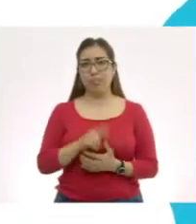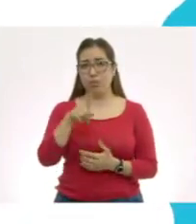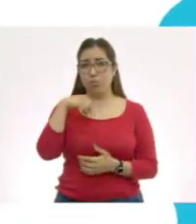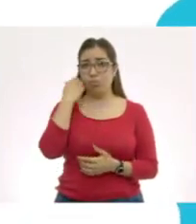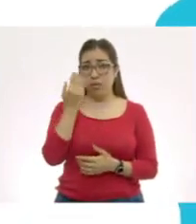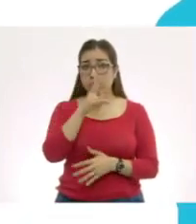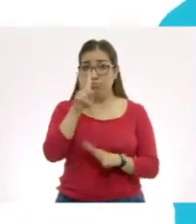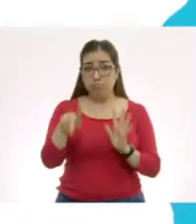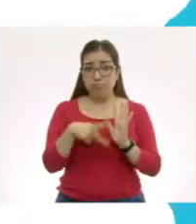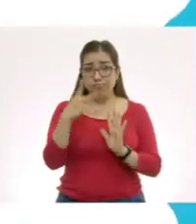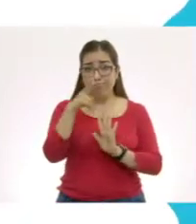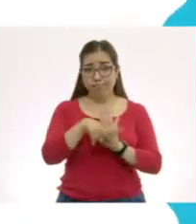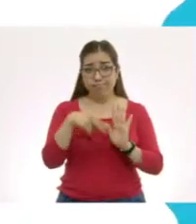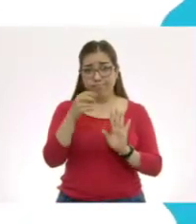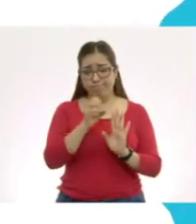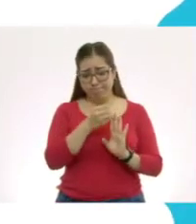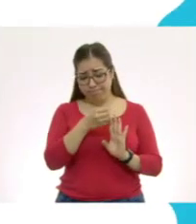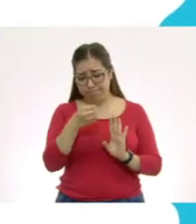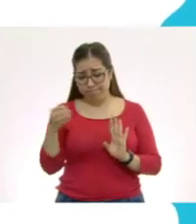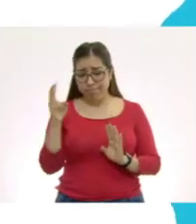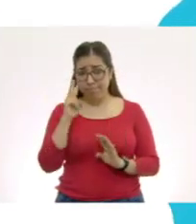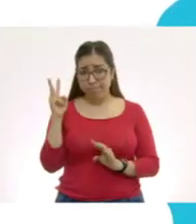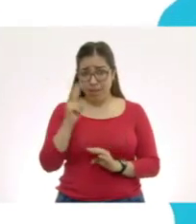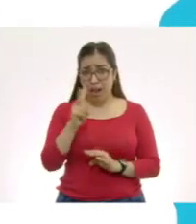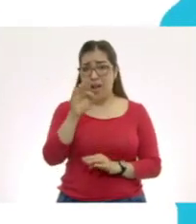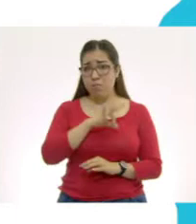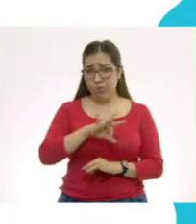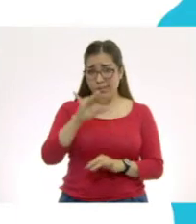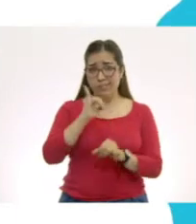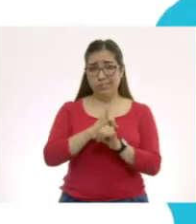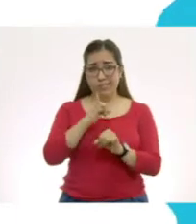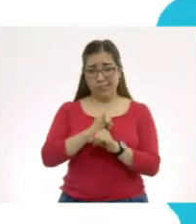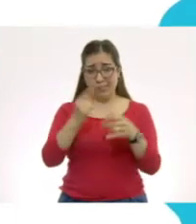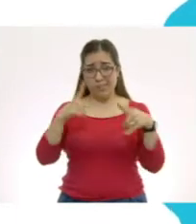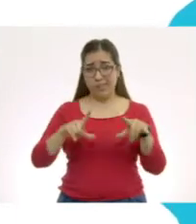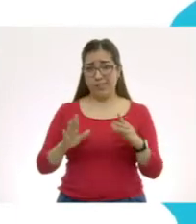Si quieres volver a ver los programas de Aprende en Casa 3, los puedes